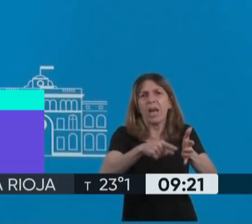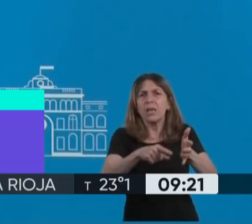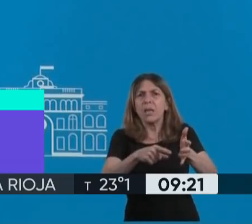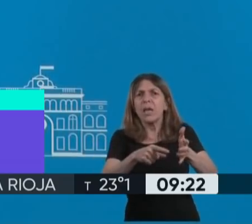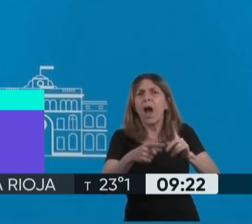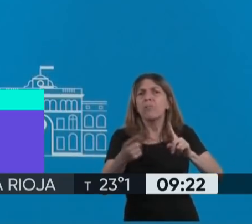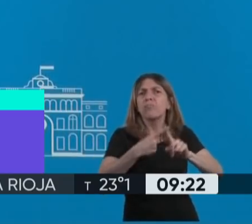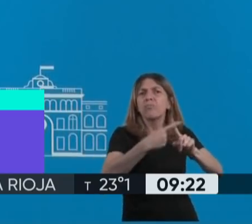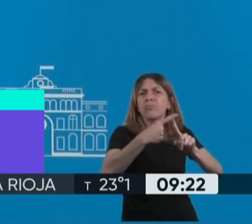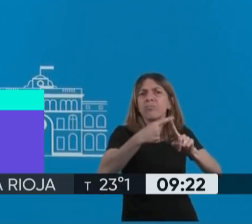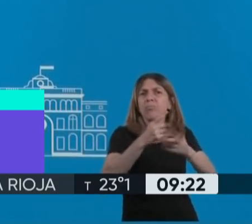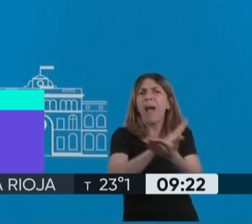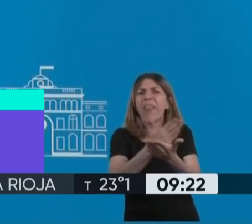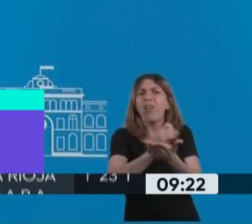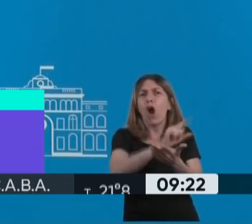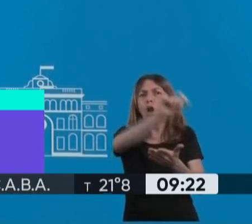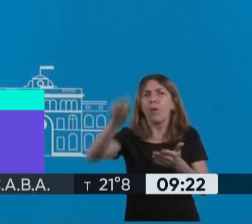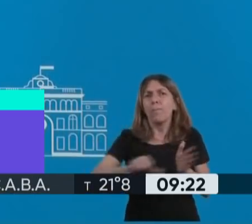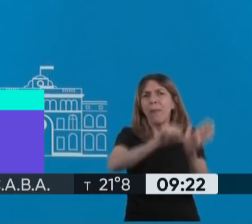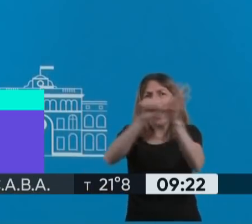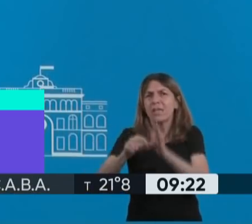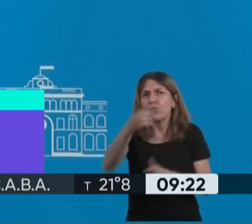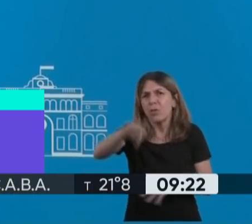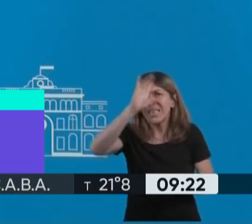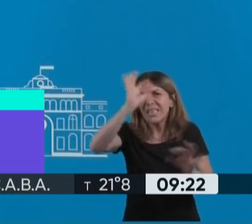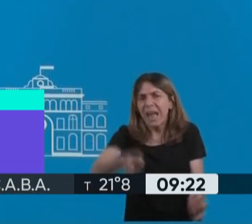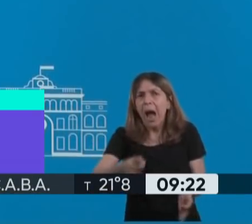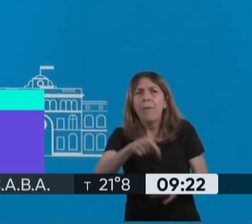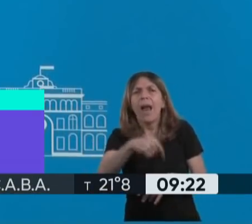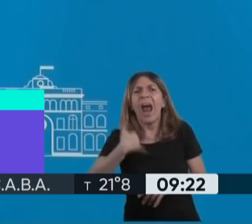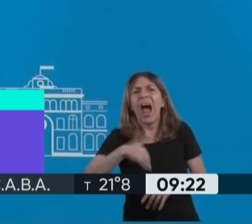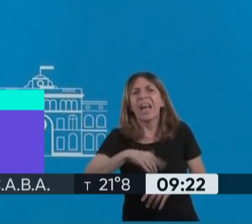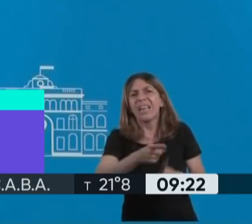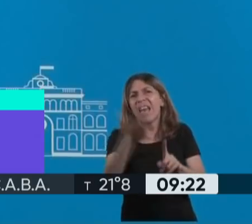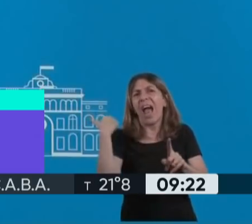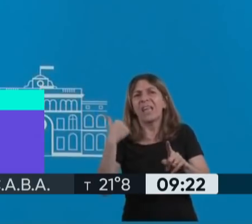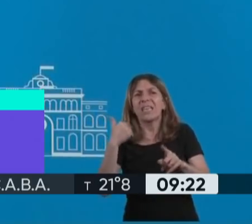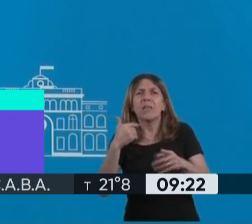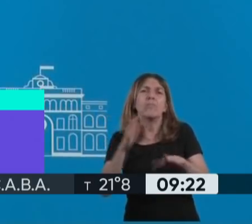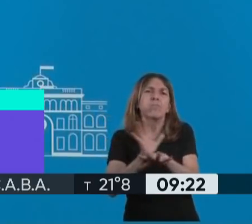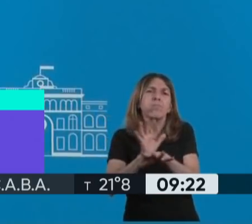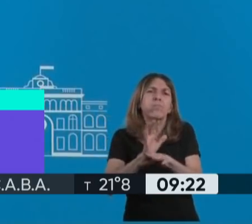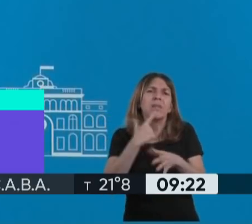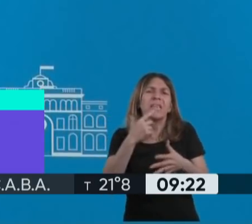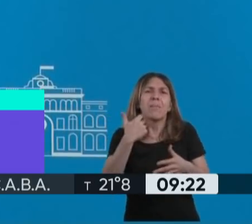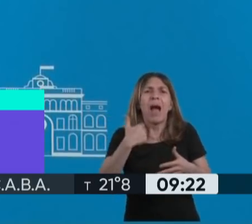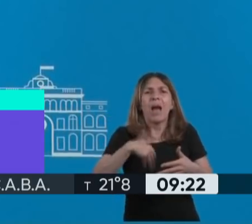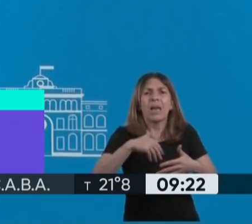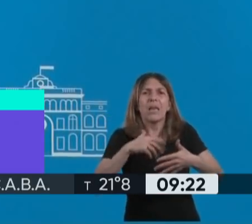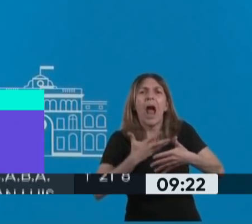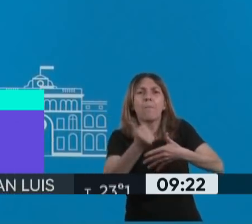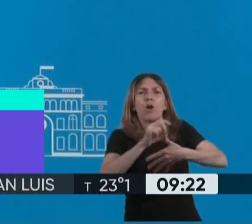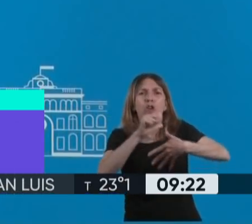todos los países de la región, y ustedes saben bien que Argentina privilegia, en su momento hablábamos de la patria grande y ahora también privilegia las